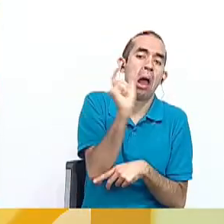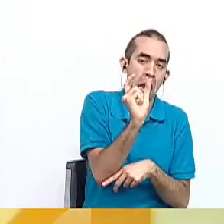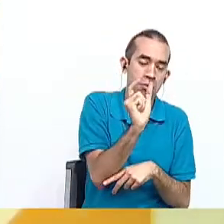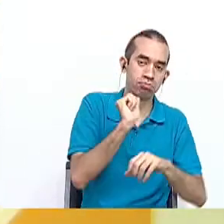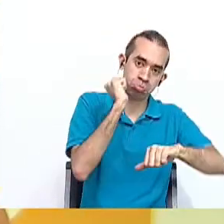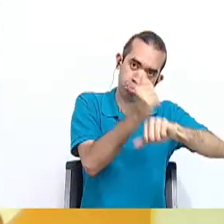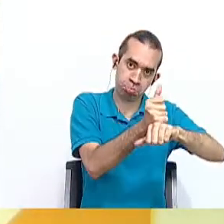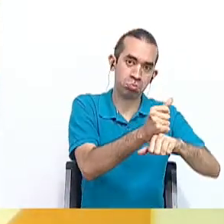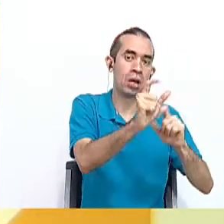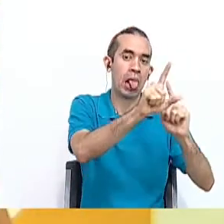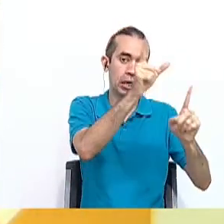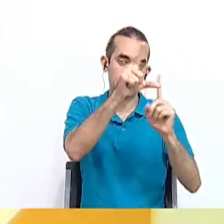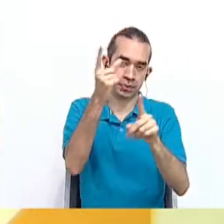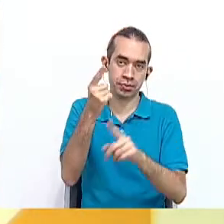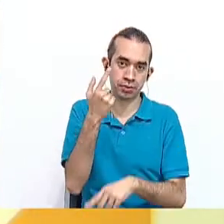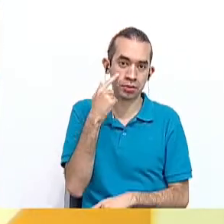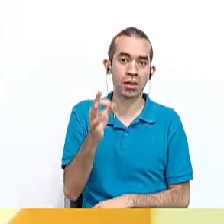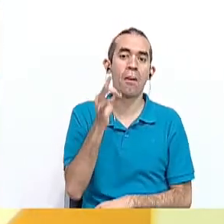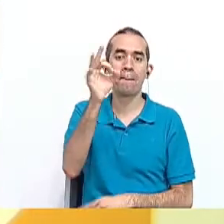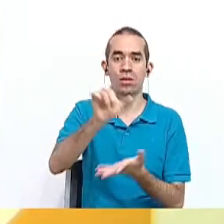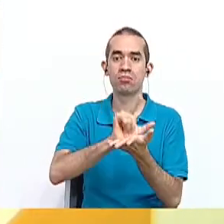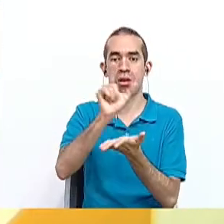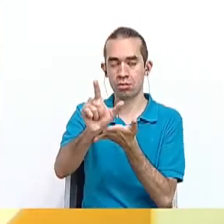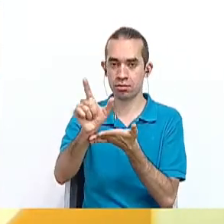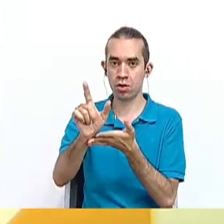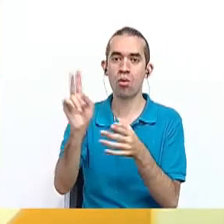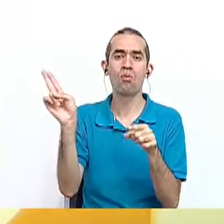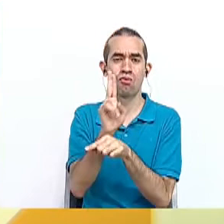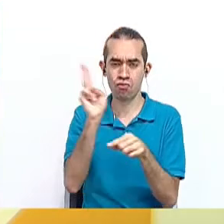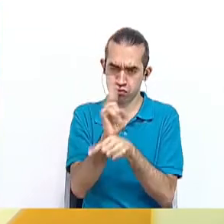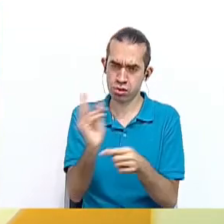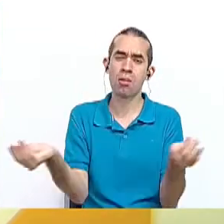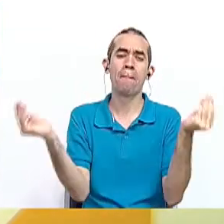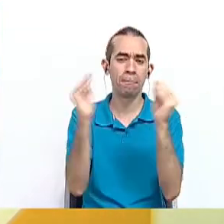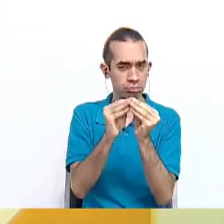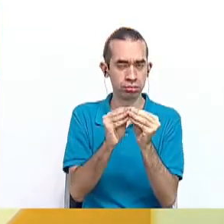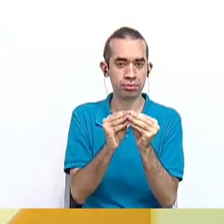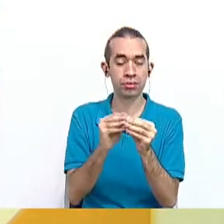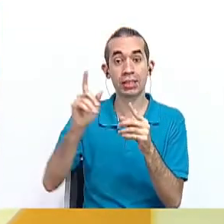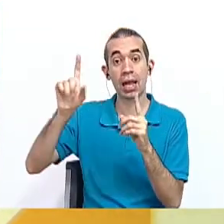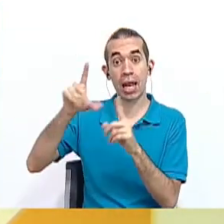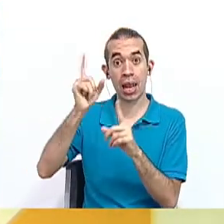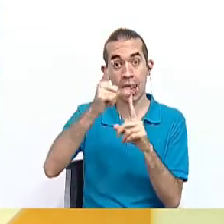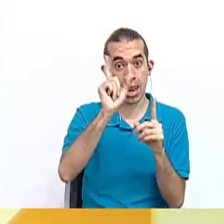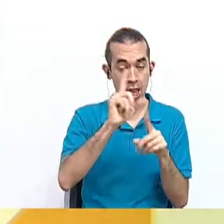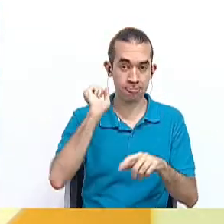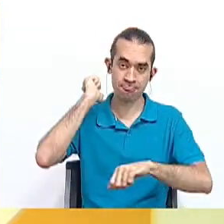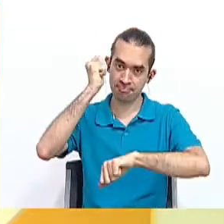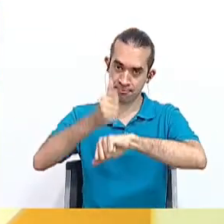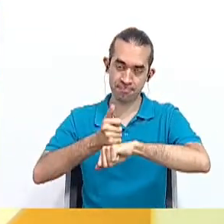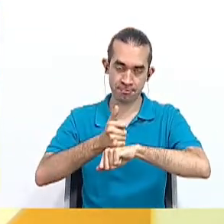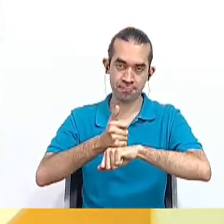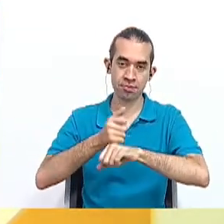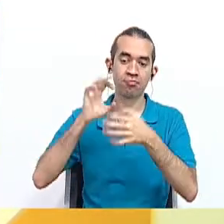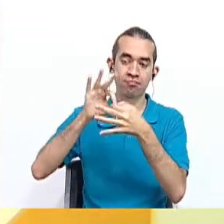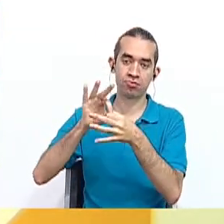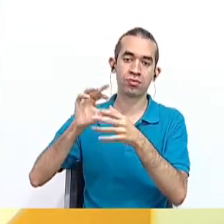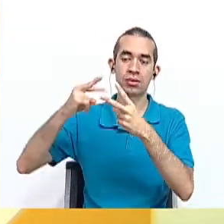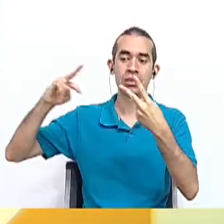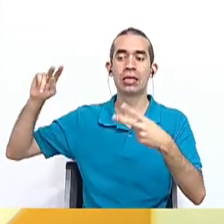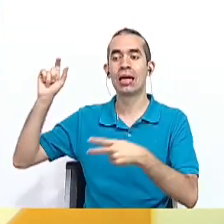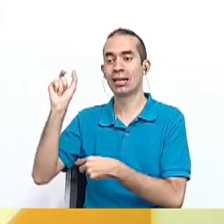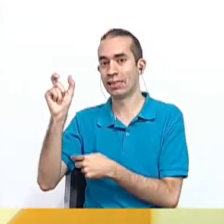con letras. Van a ver que en la próxima lección las vamos a usar aún más. Esas letras me definen a cada uno de los genes